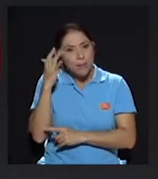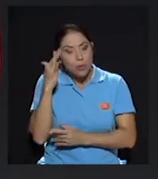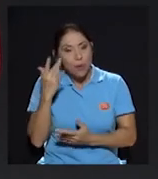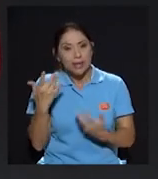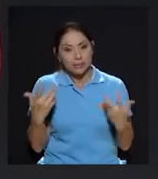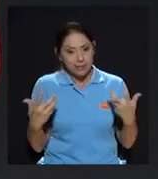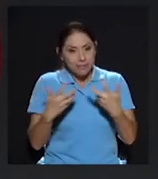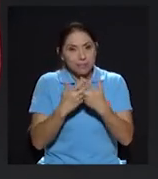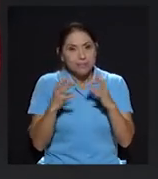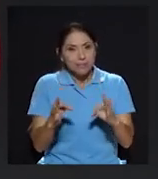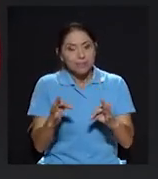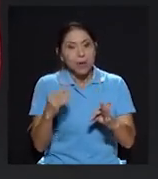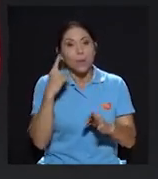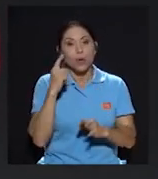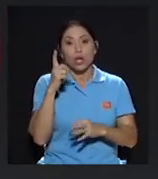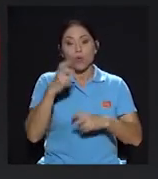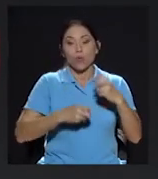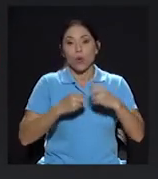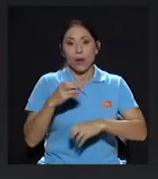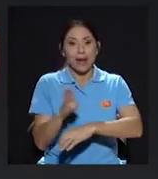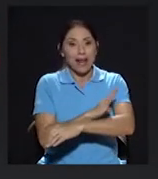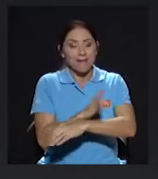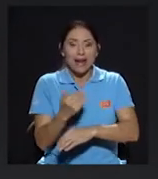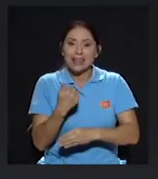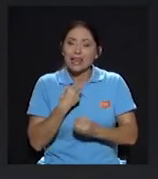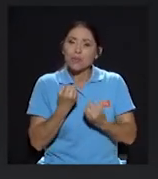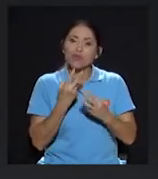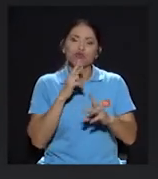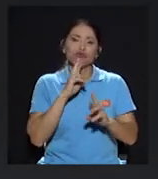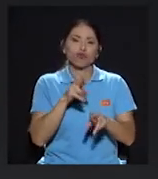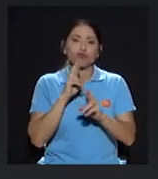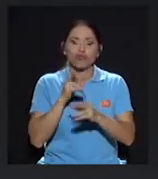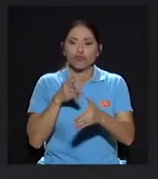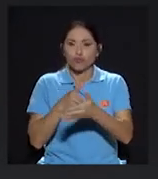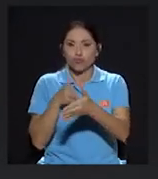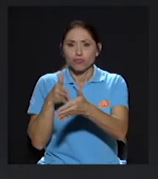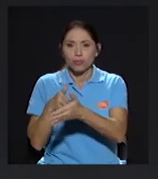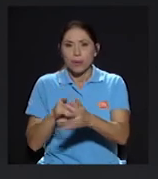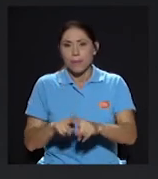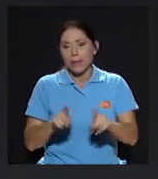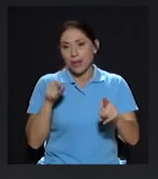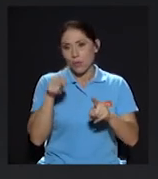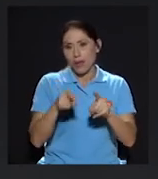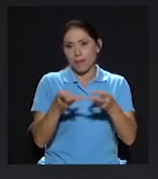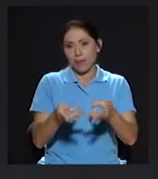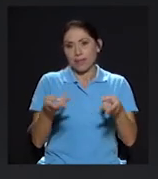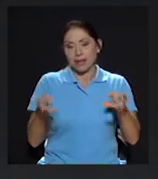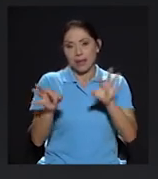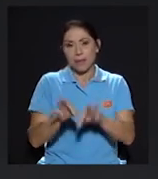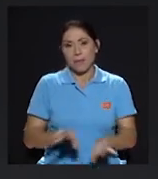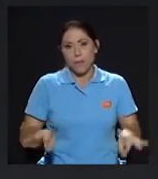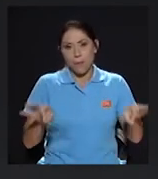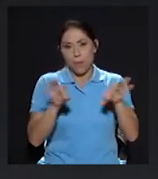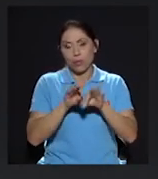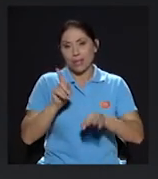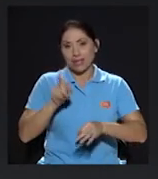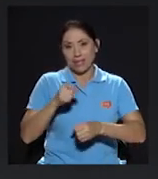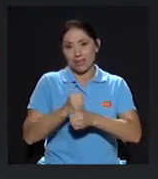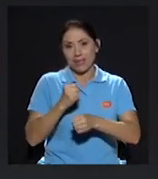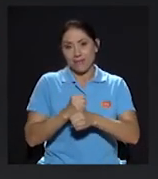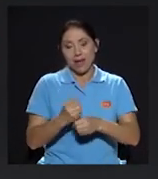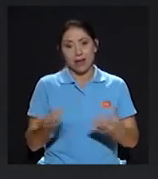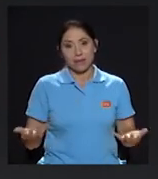tiene un problema en la banca bueno pero hay ahí material importante que en el que trabajar así que